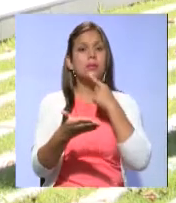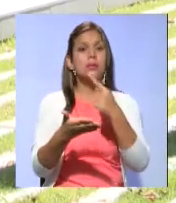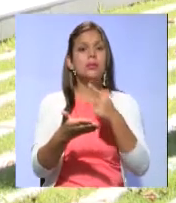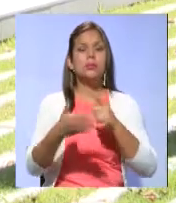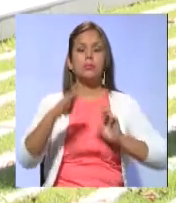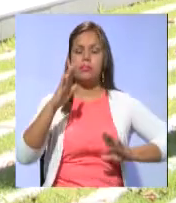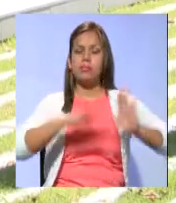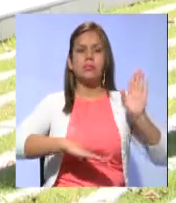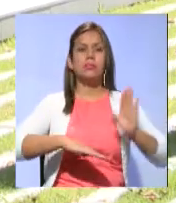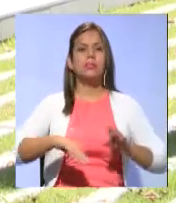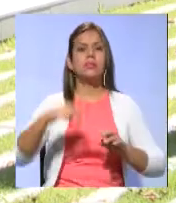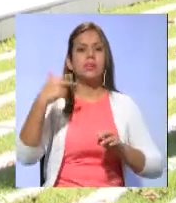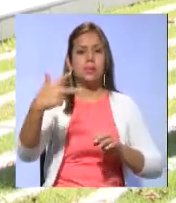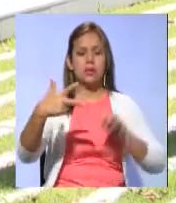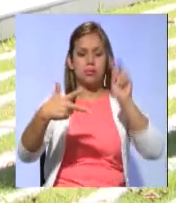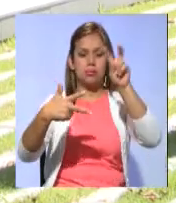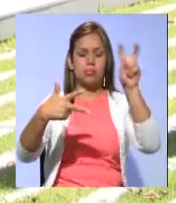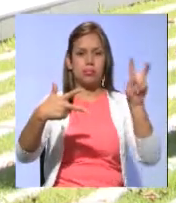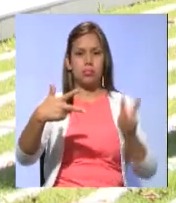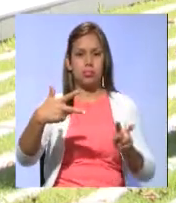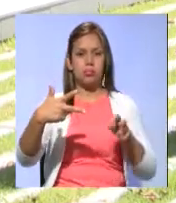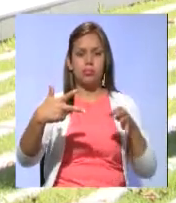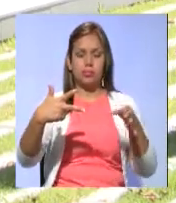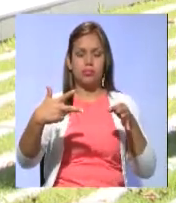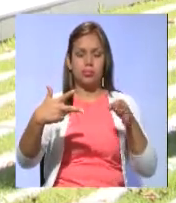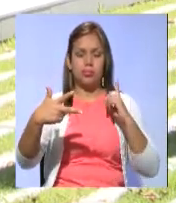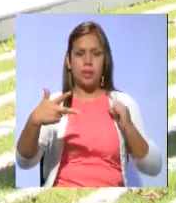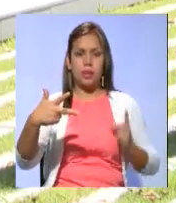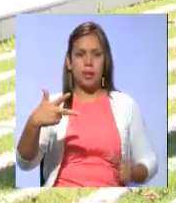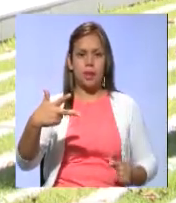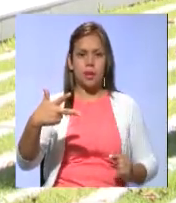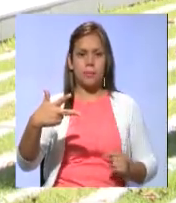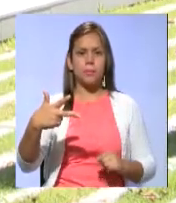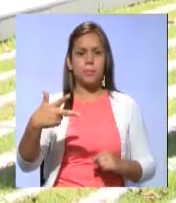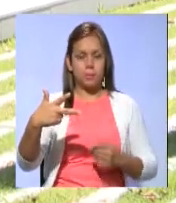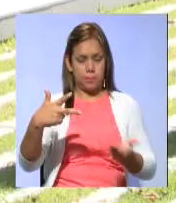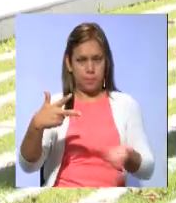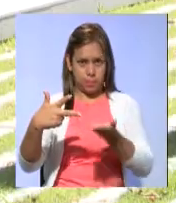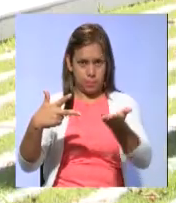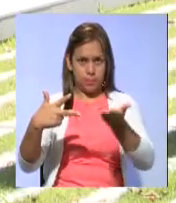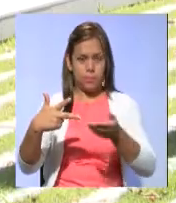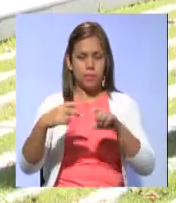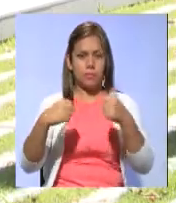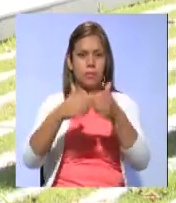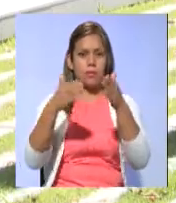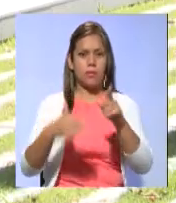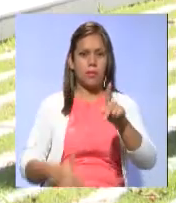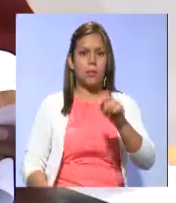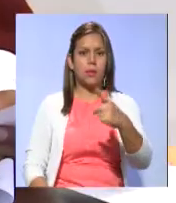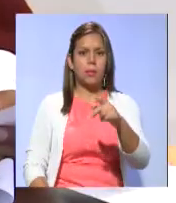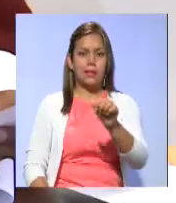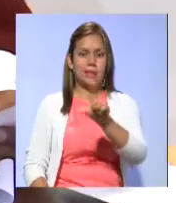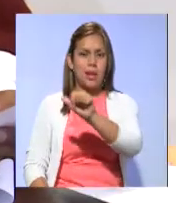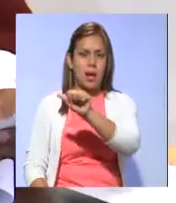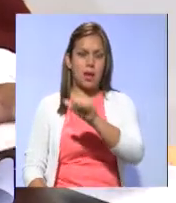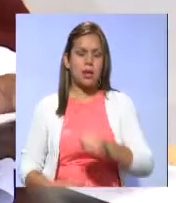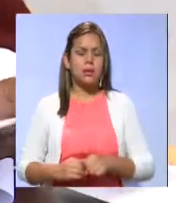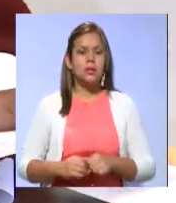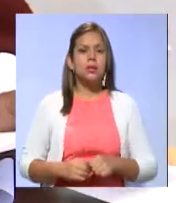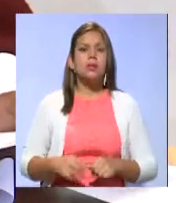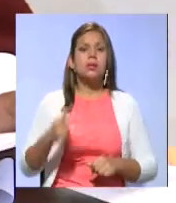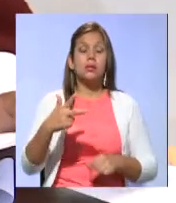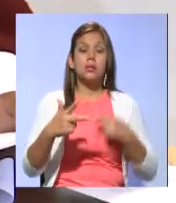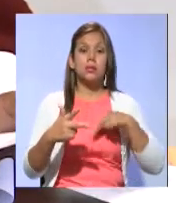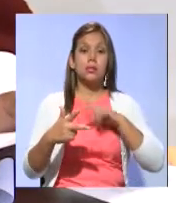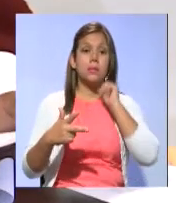resolución con tres temas, de los cuales dio los detalles. Veamos y escuchemos qué nos dijo el legislador Luis Pachala. Por eso vamos a